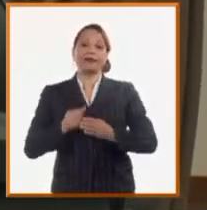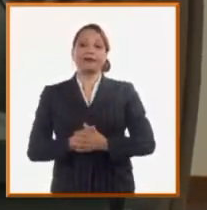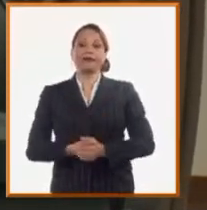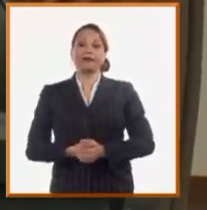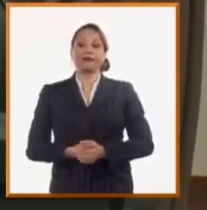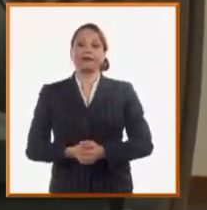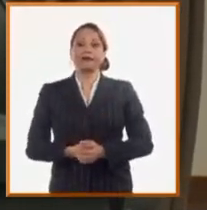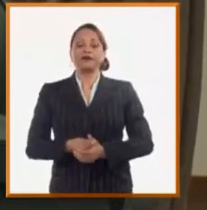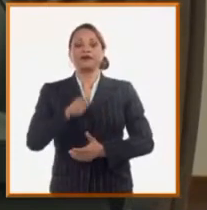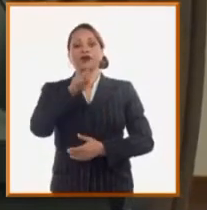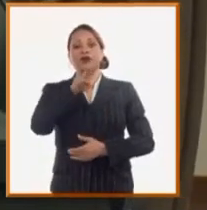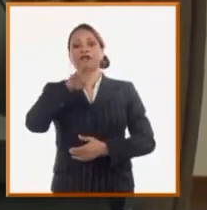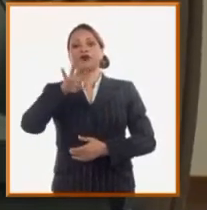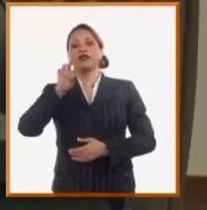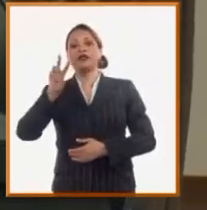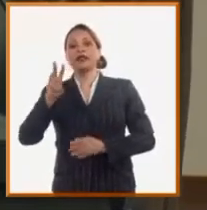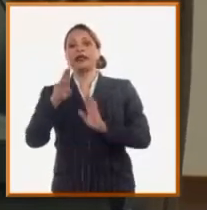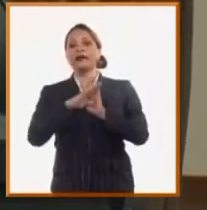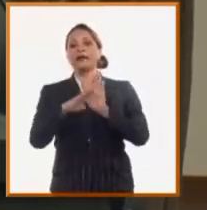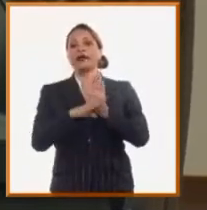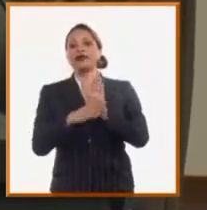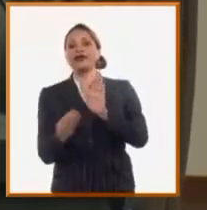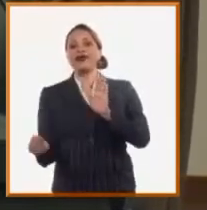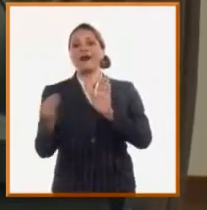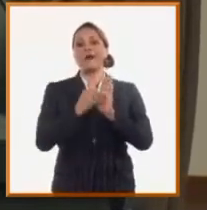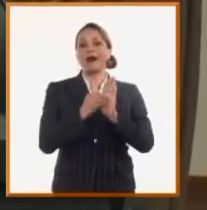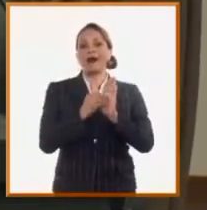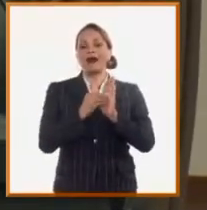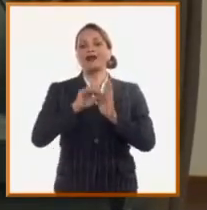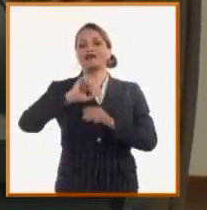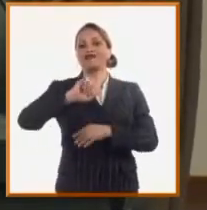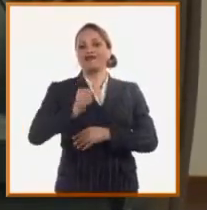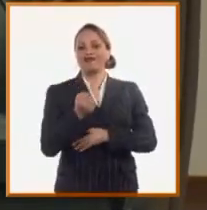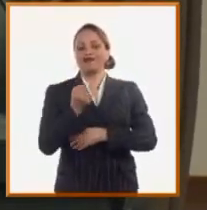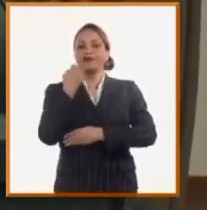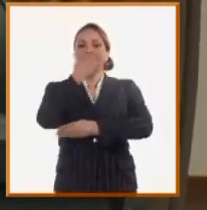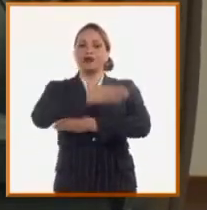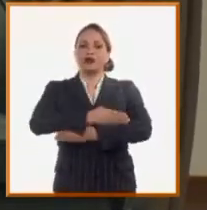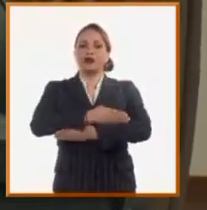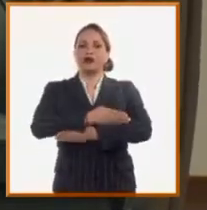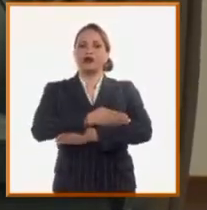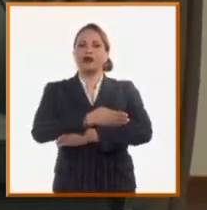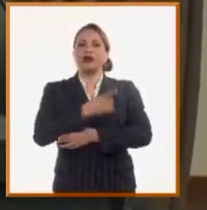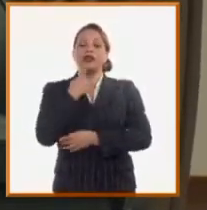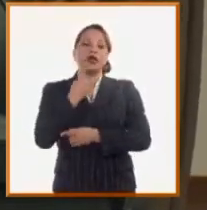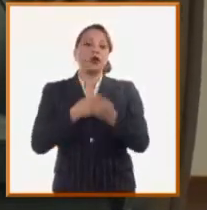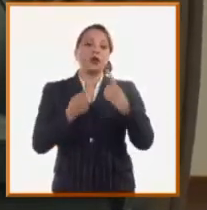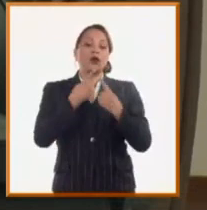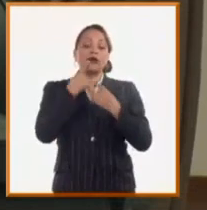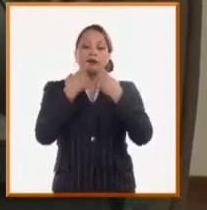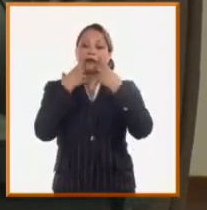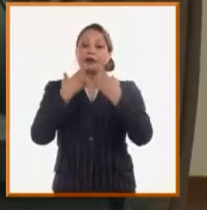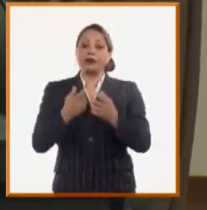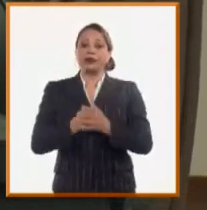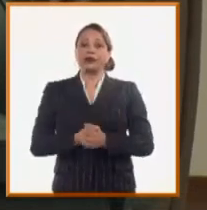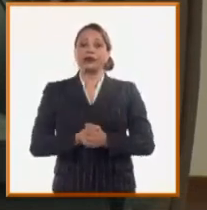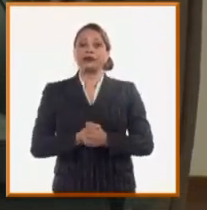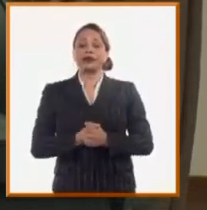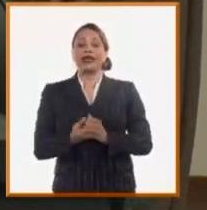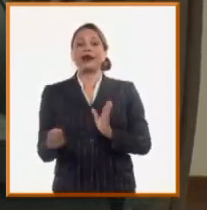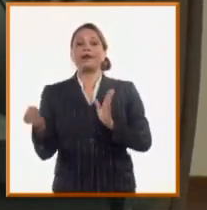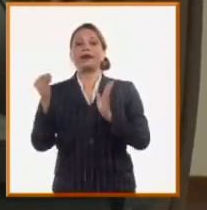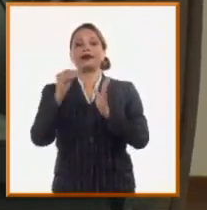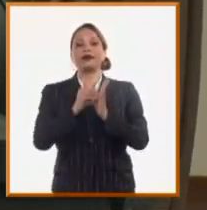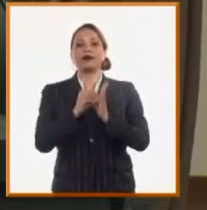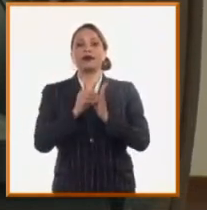Las 243 medidas que fortalecieron, que recrudecieron el bloqueo, entre ellas unas que son muy significativas. Una de ellas es la aplicación